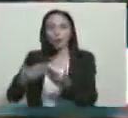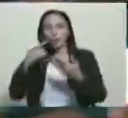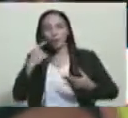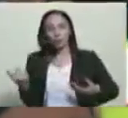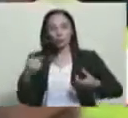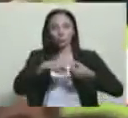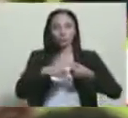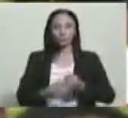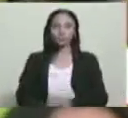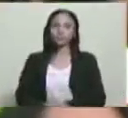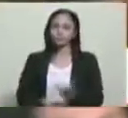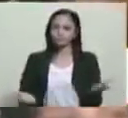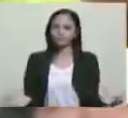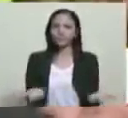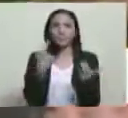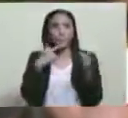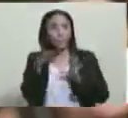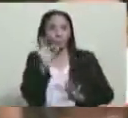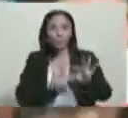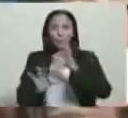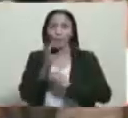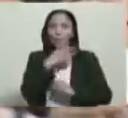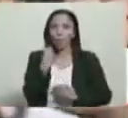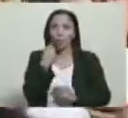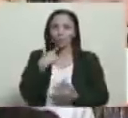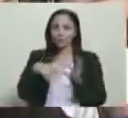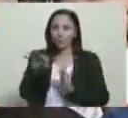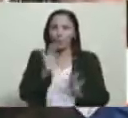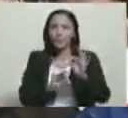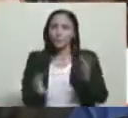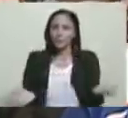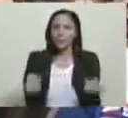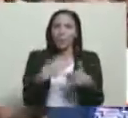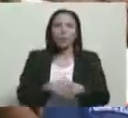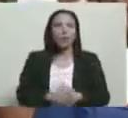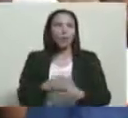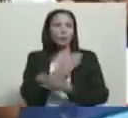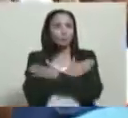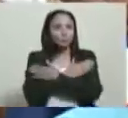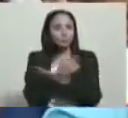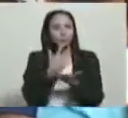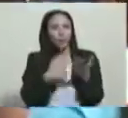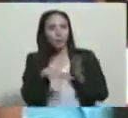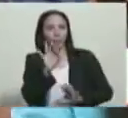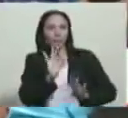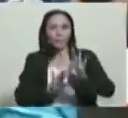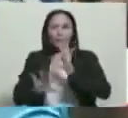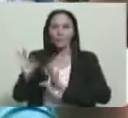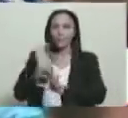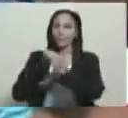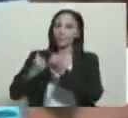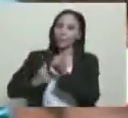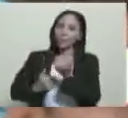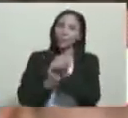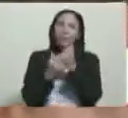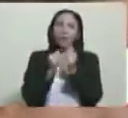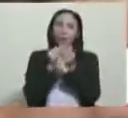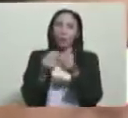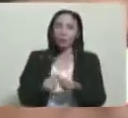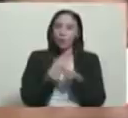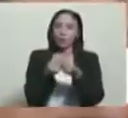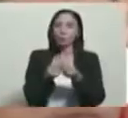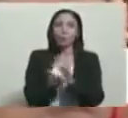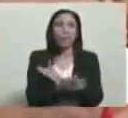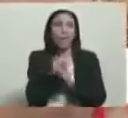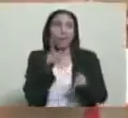Juvenil. Vamos a la búsqueda de esos jóvenes. A darles un abrazo, a traerlos, a acompañarlos, a